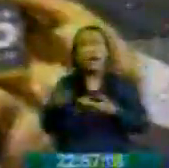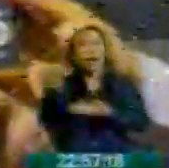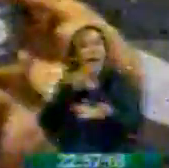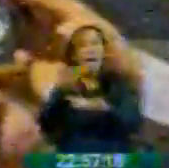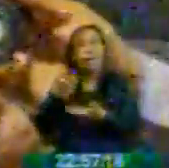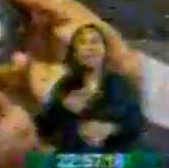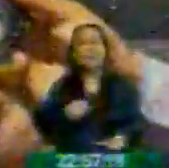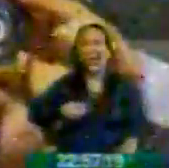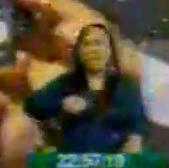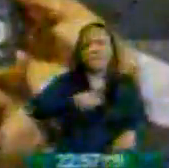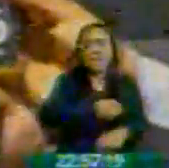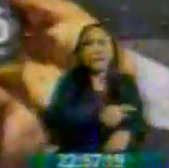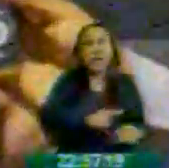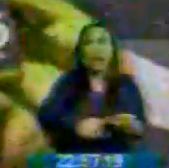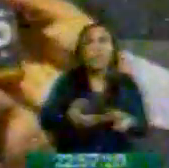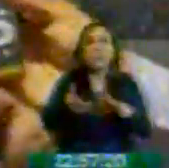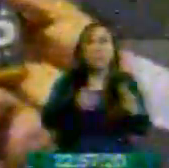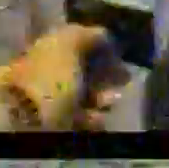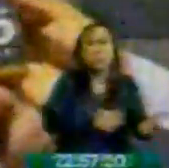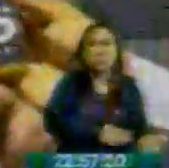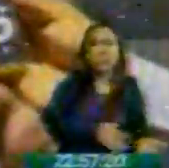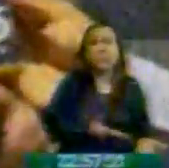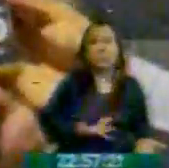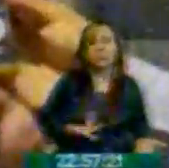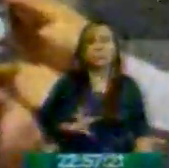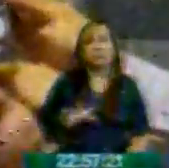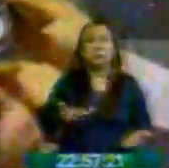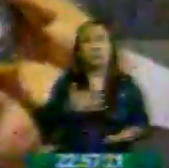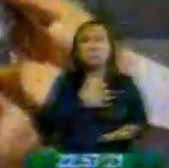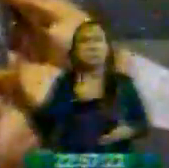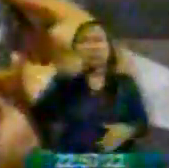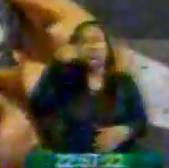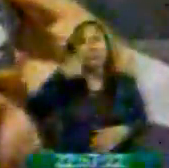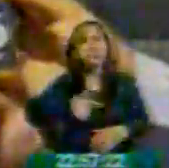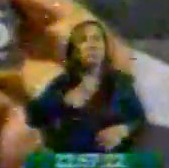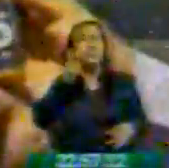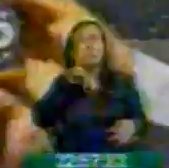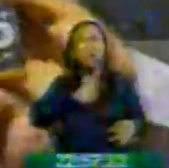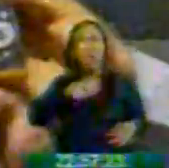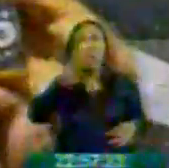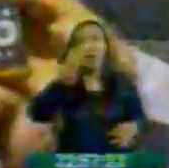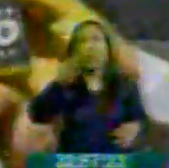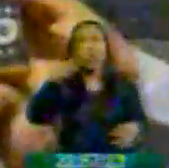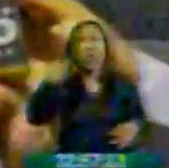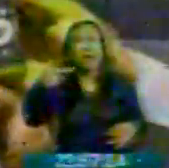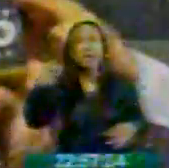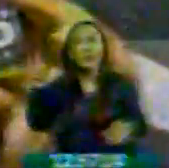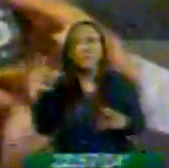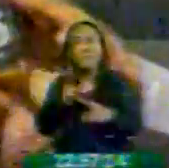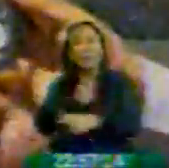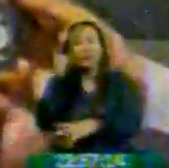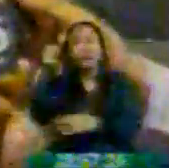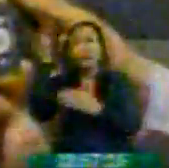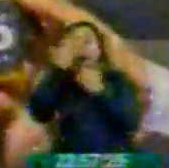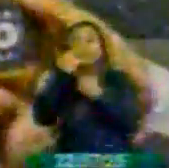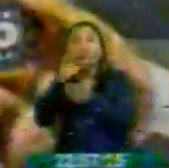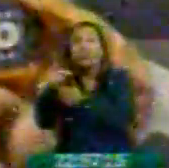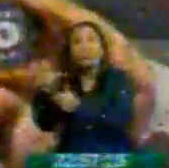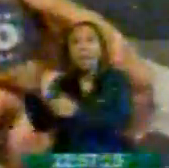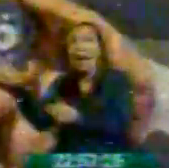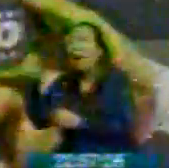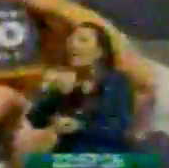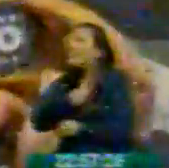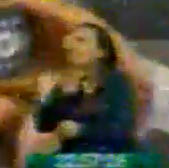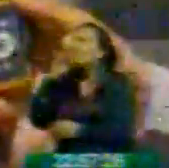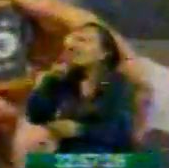hayan asesinado o haya fallecido Guacho, para el caso es irrelevante, porque la información que él puede tener es mucho